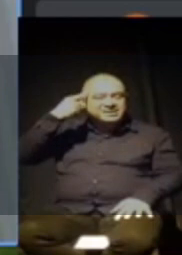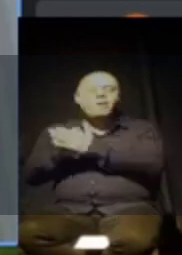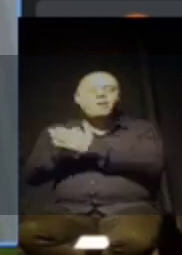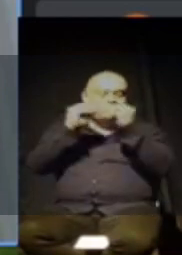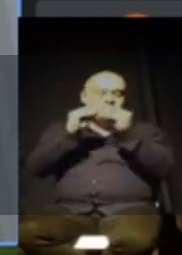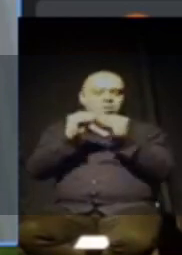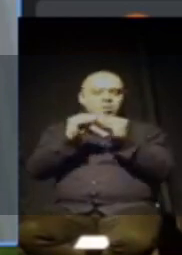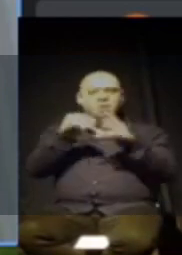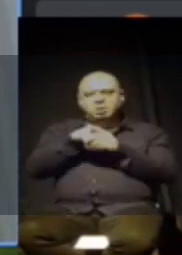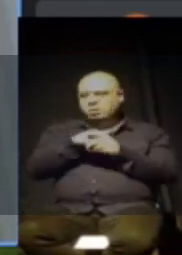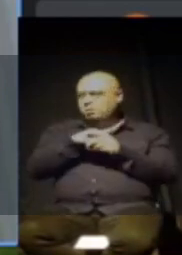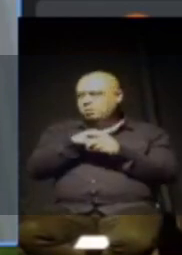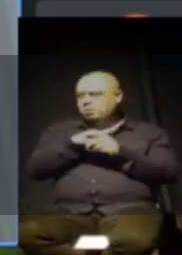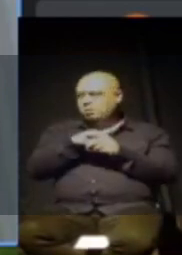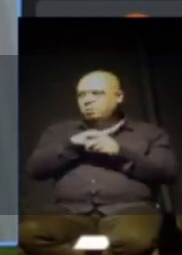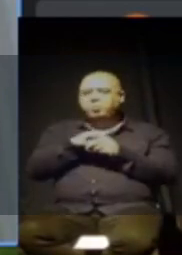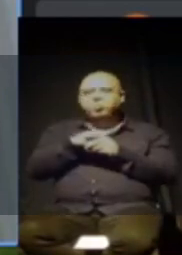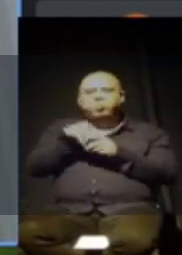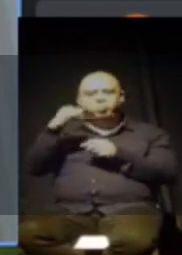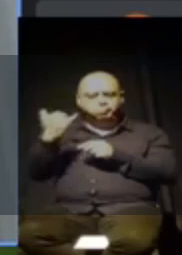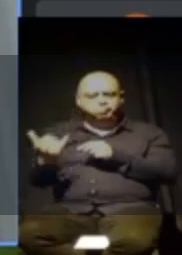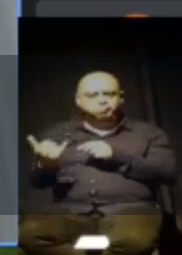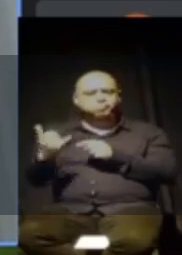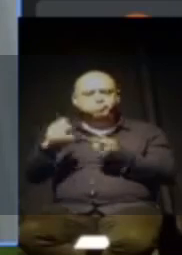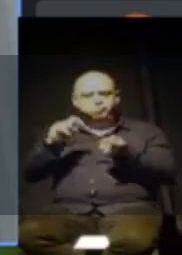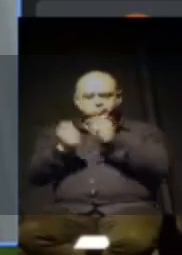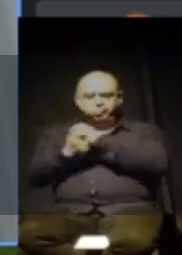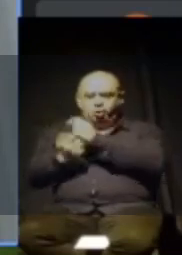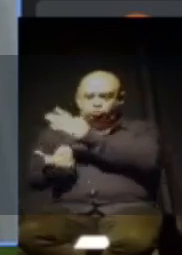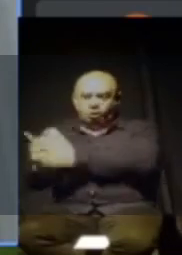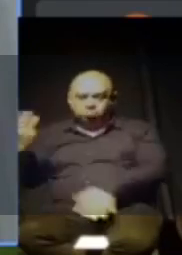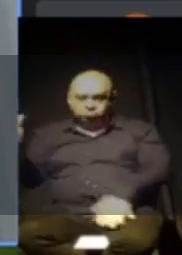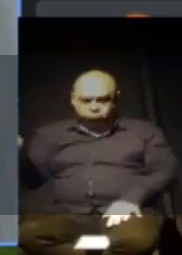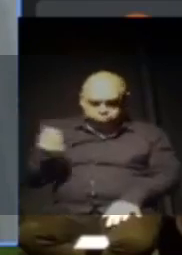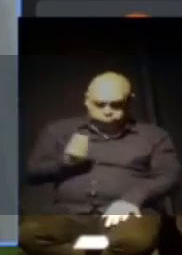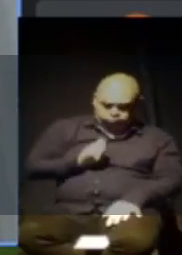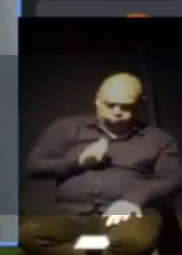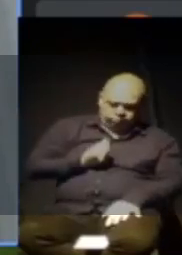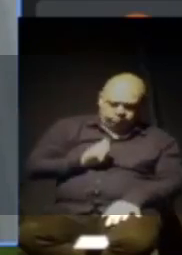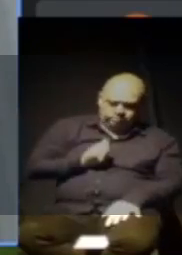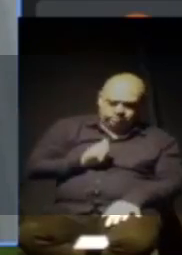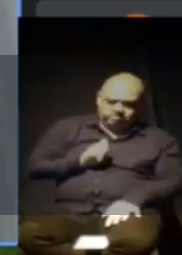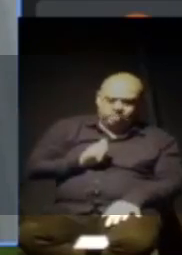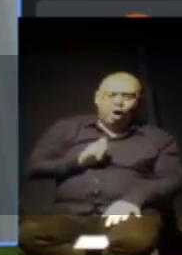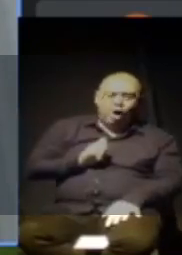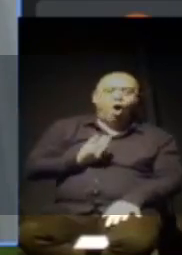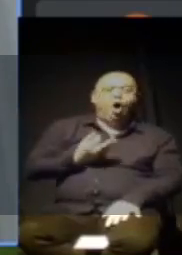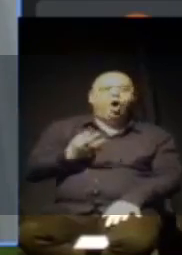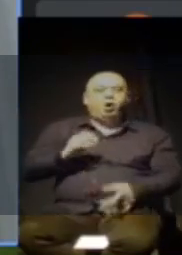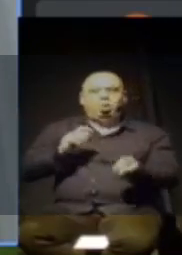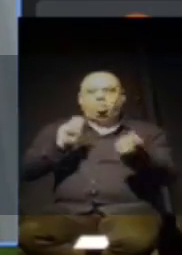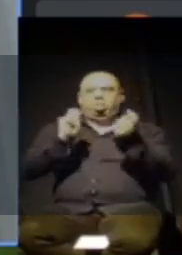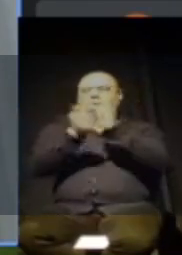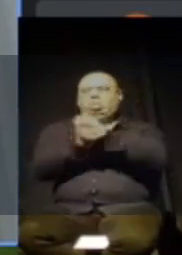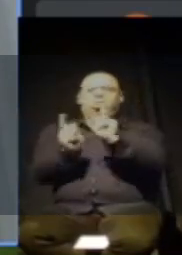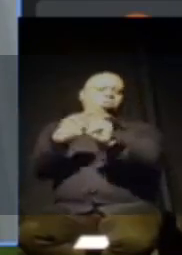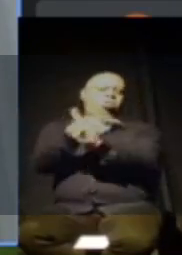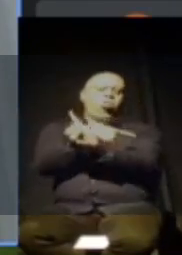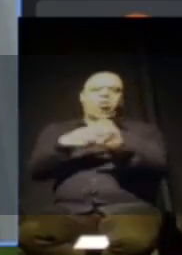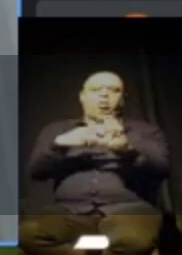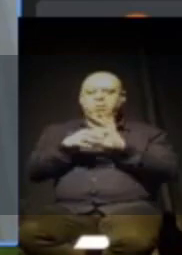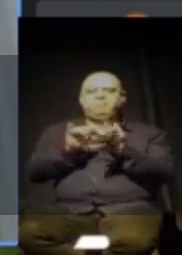la innovación, la ciencia, pueden estar en el retorno o en la desviación, en el detour que